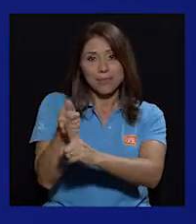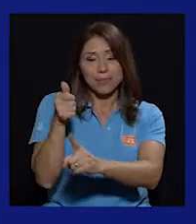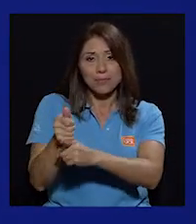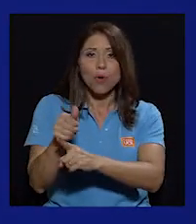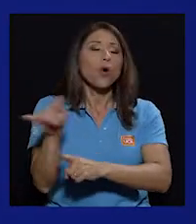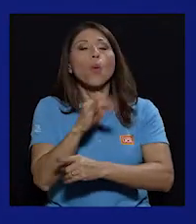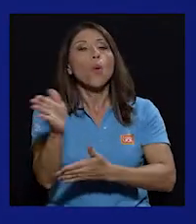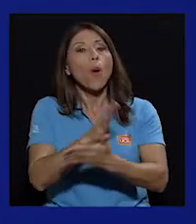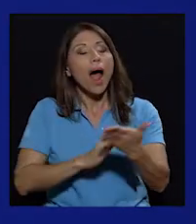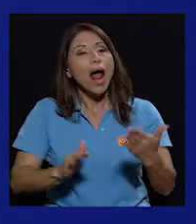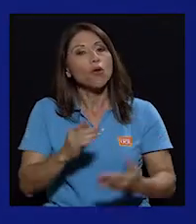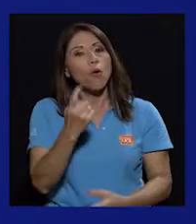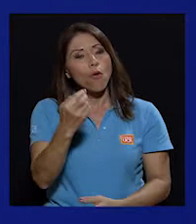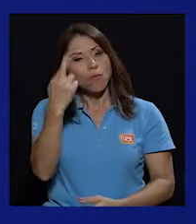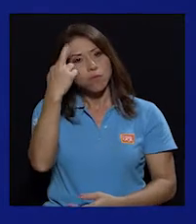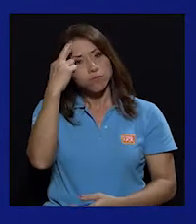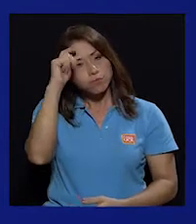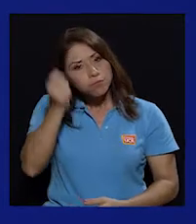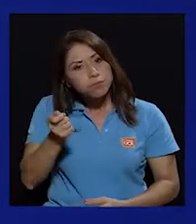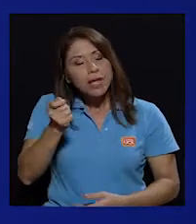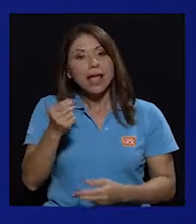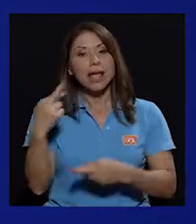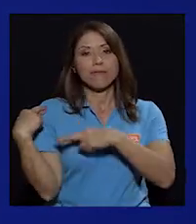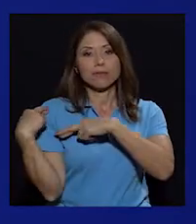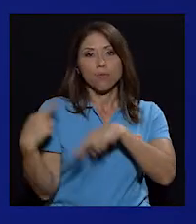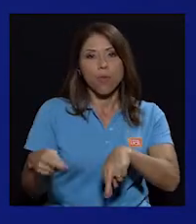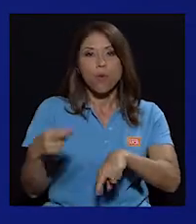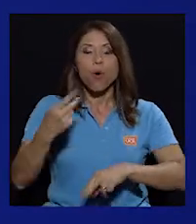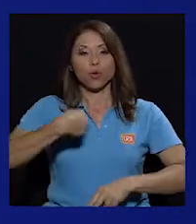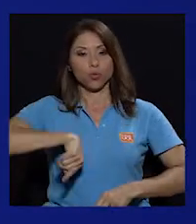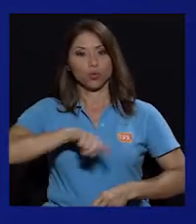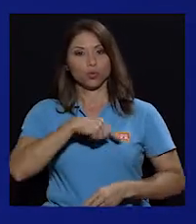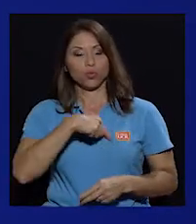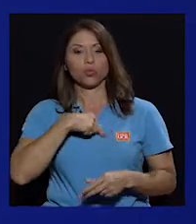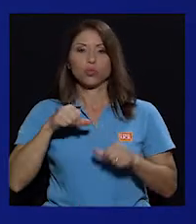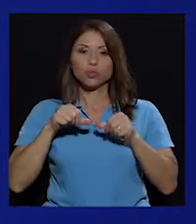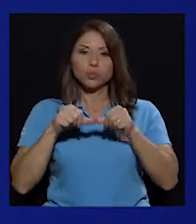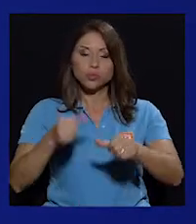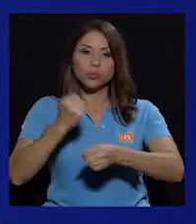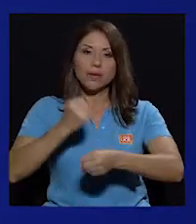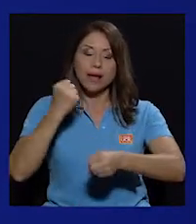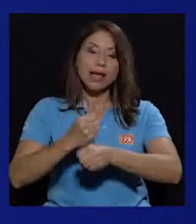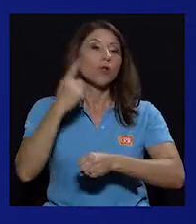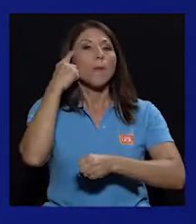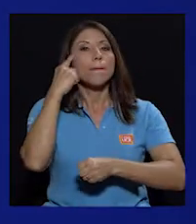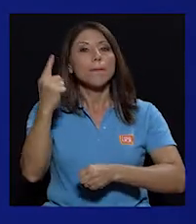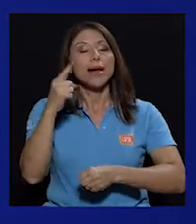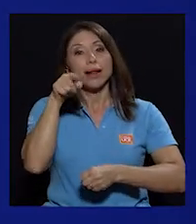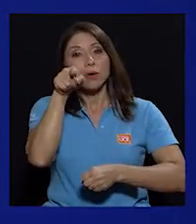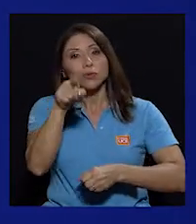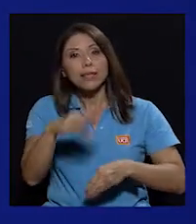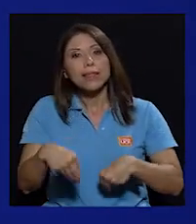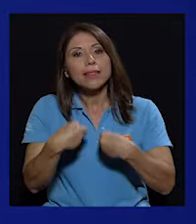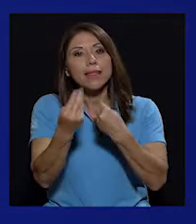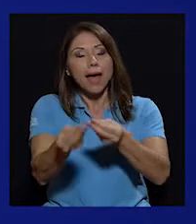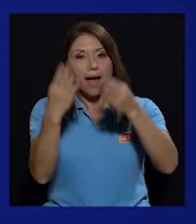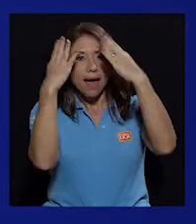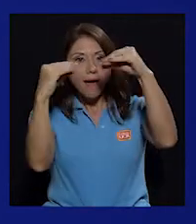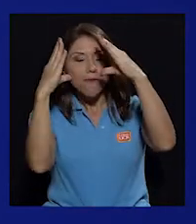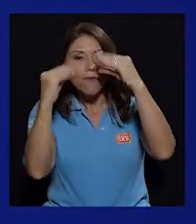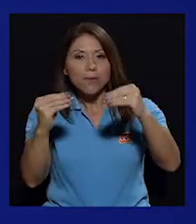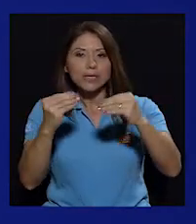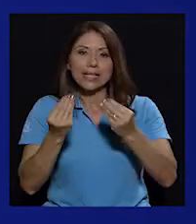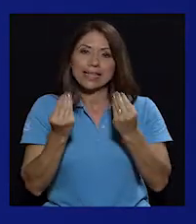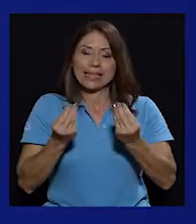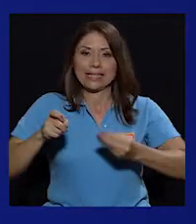acto desconsiderado e irresponsable. De nuestra parte, seguiremos trabajando para brindarle a usted la información